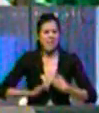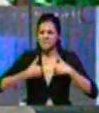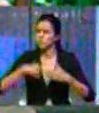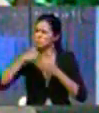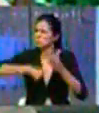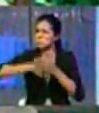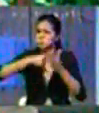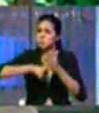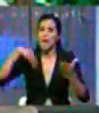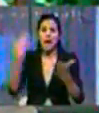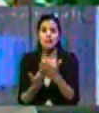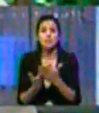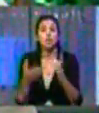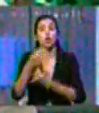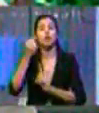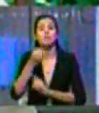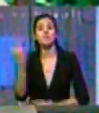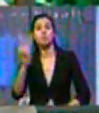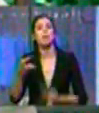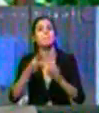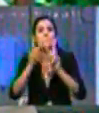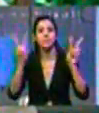usted, compatriota.